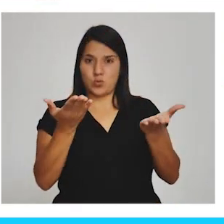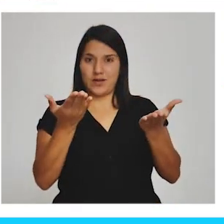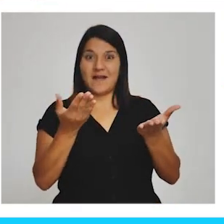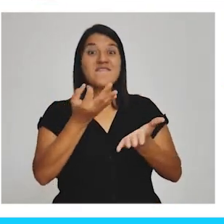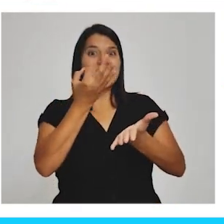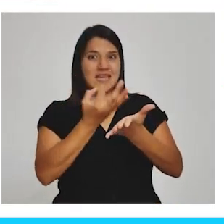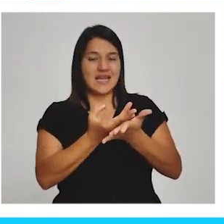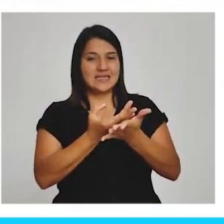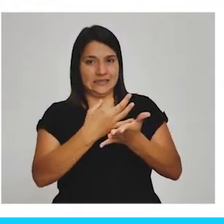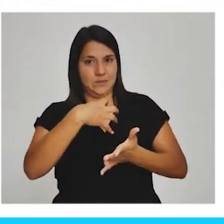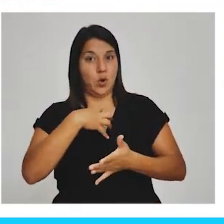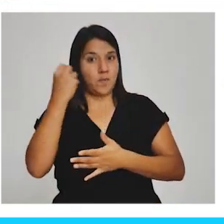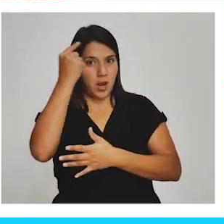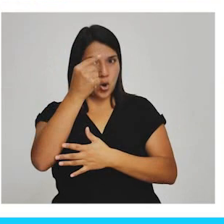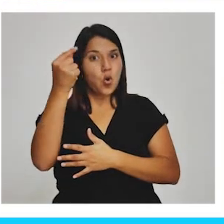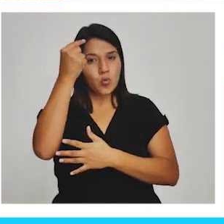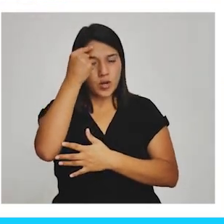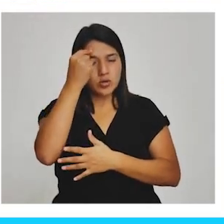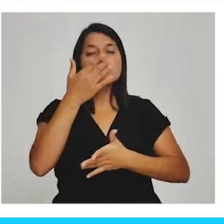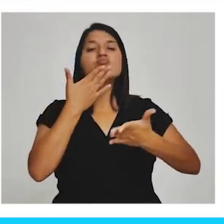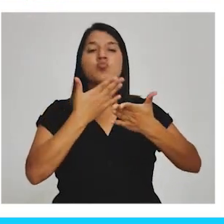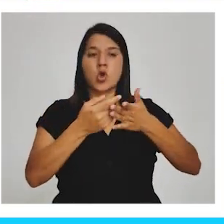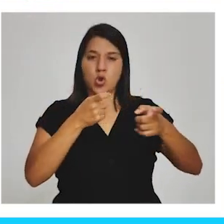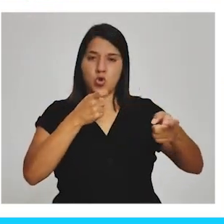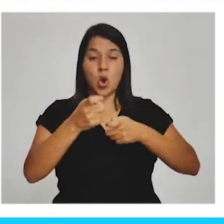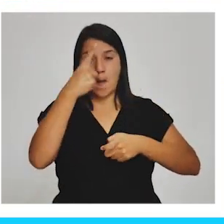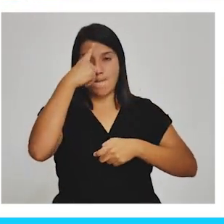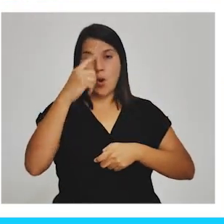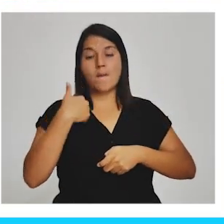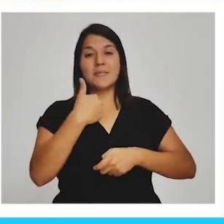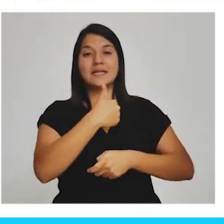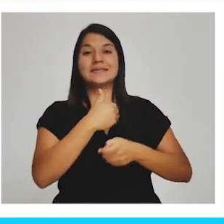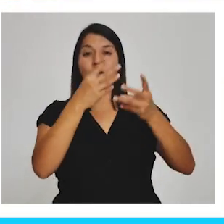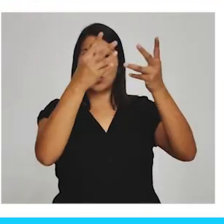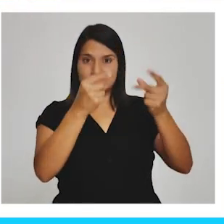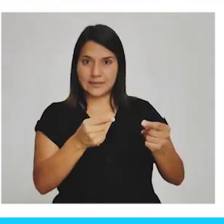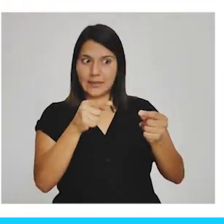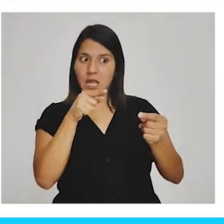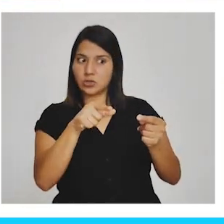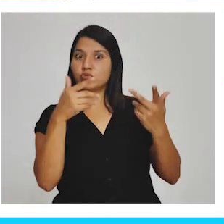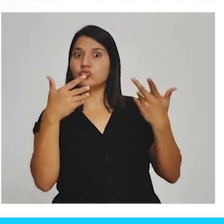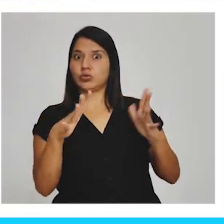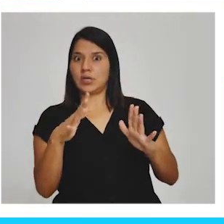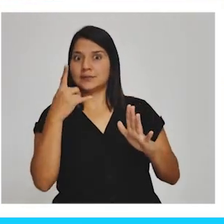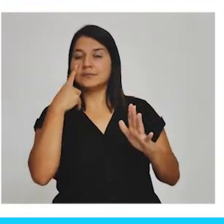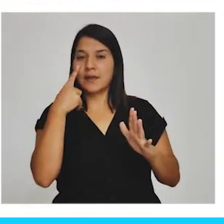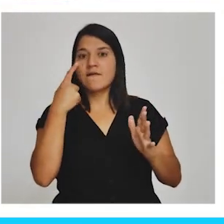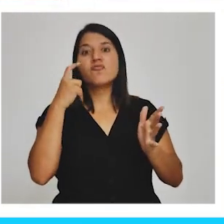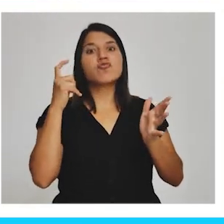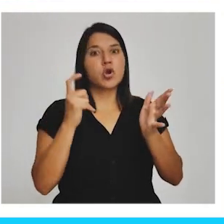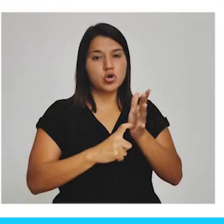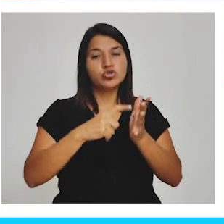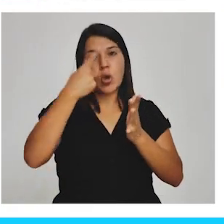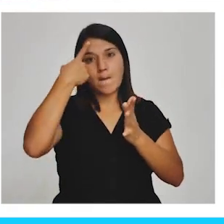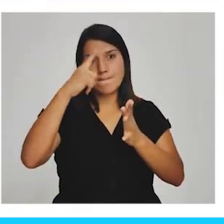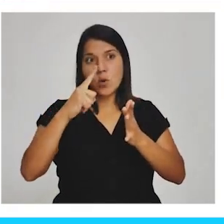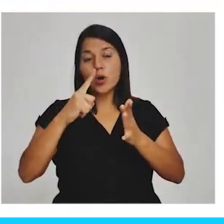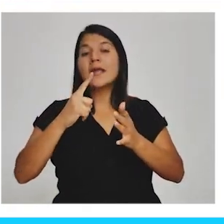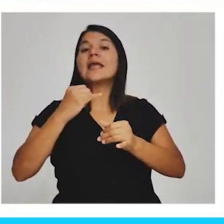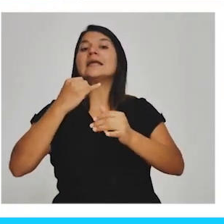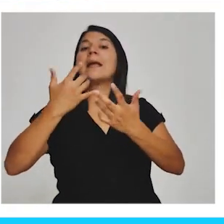parte de una muy buena gestión del Ministerio de Hacienda, que se ha visto reconocida por las calificadoras de riesgo que han